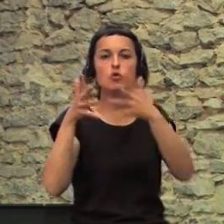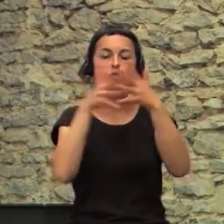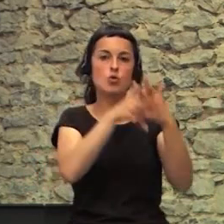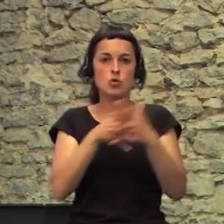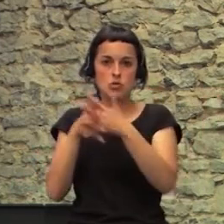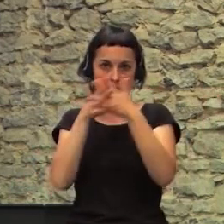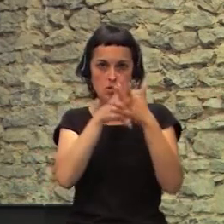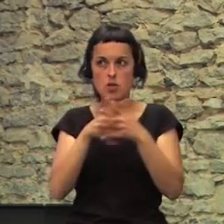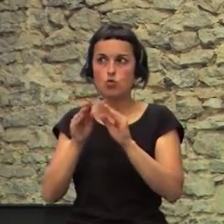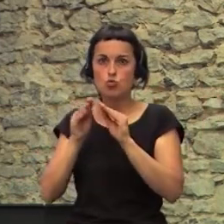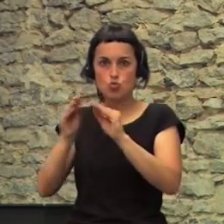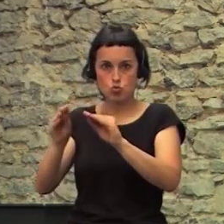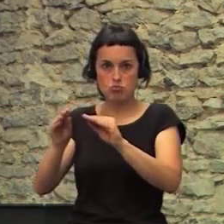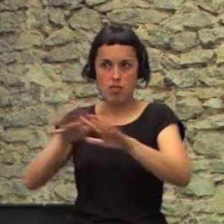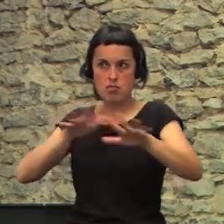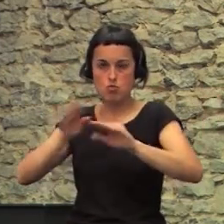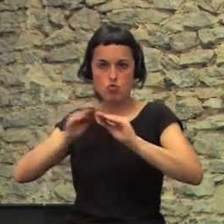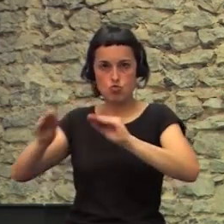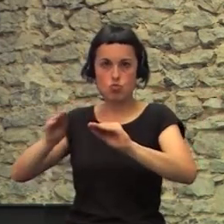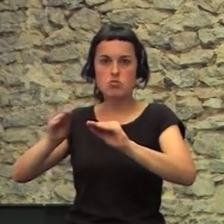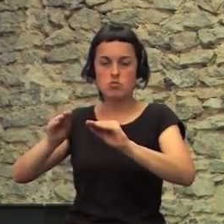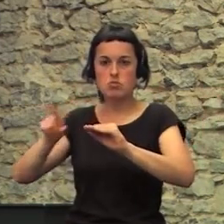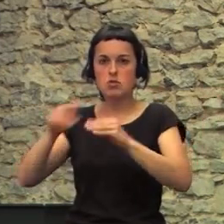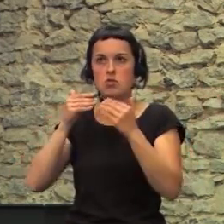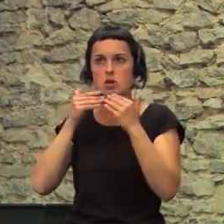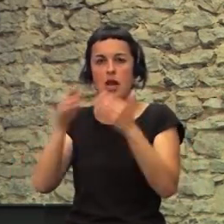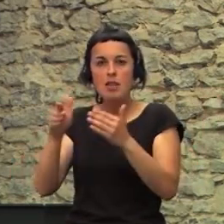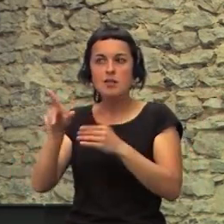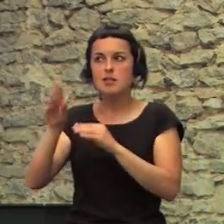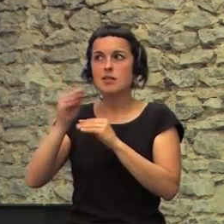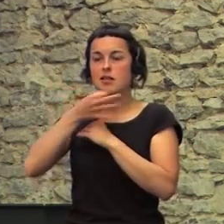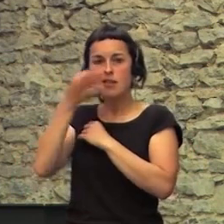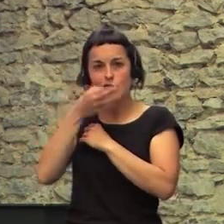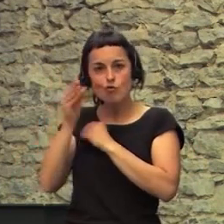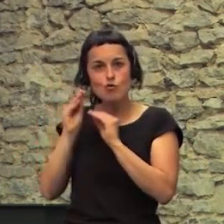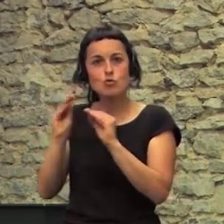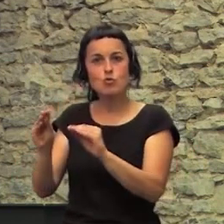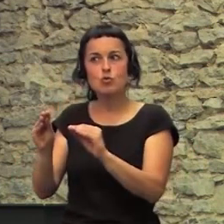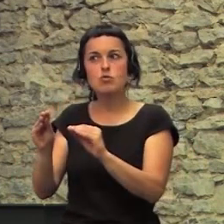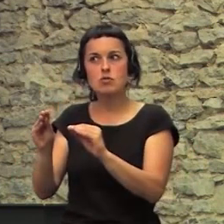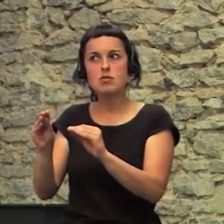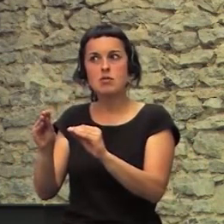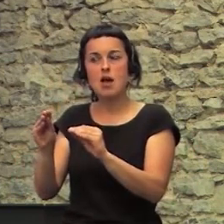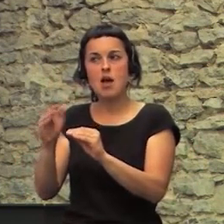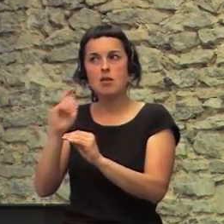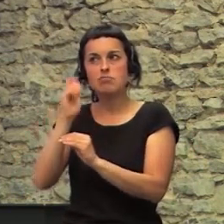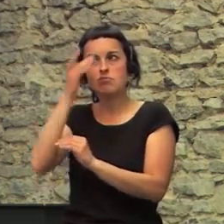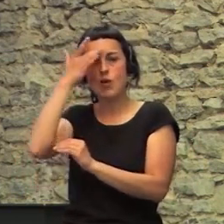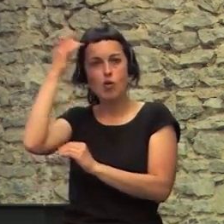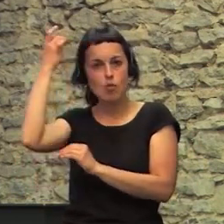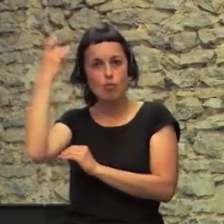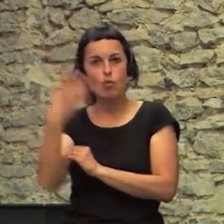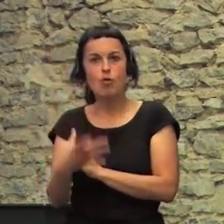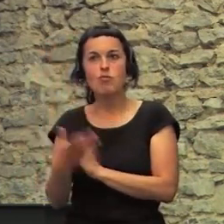la Intersex Society of North America, y hubo muchos discursos que por fin daban la cara, ¿no? Hasta el momento, excepto